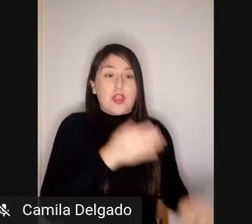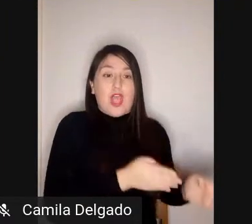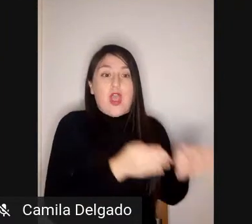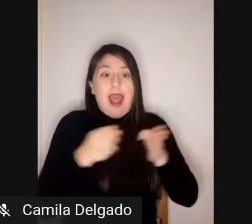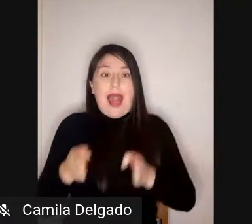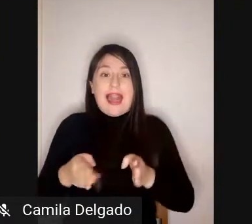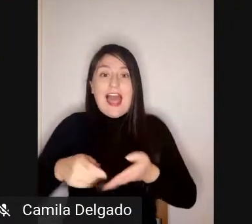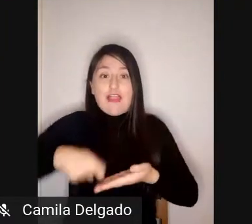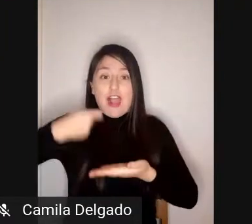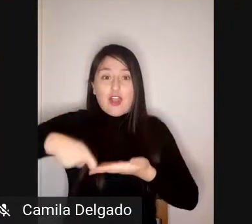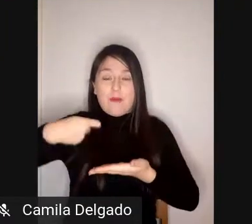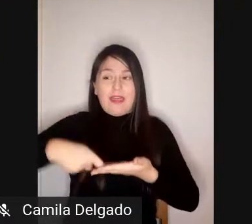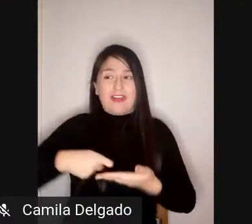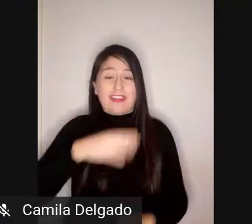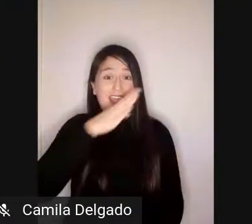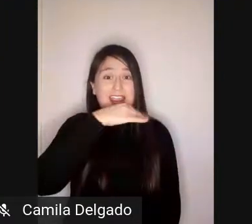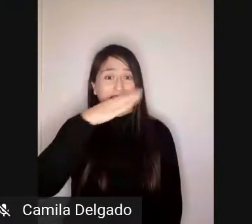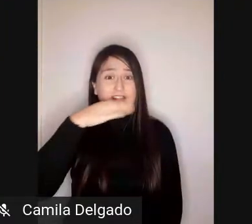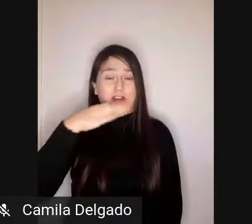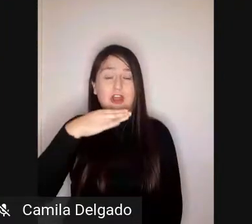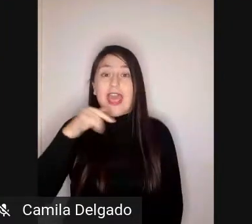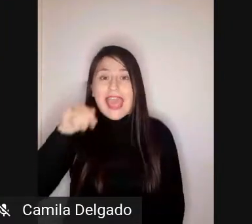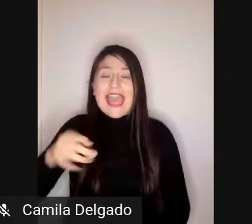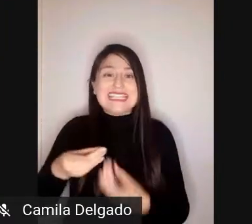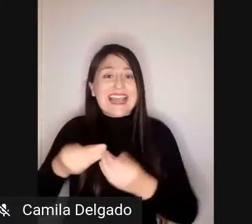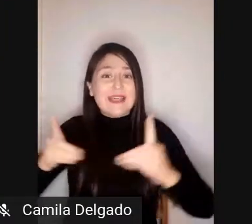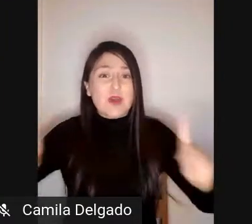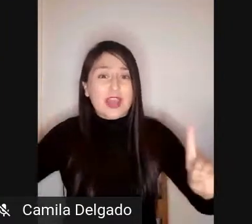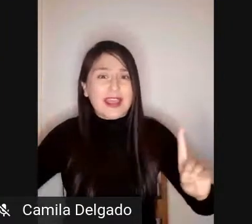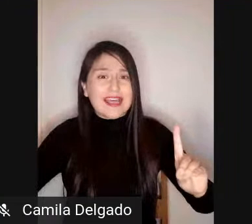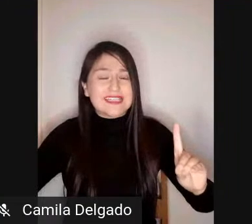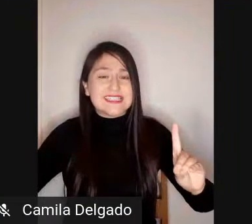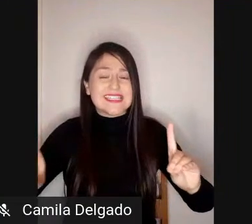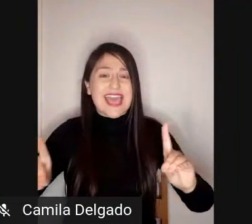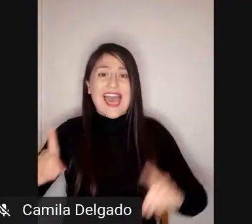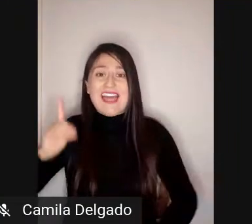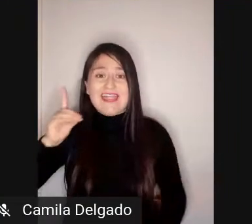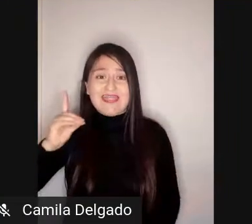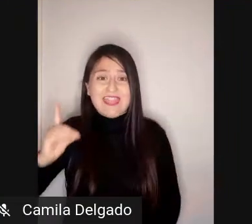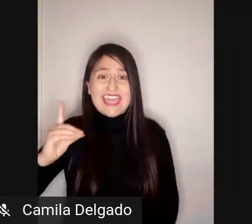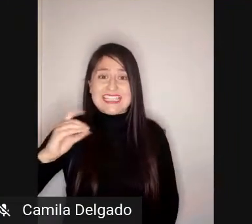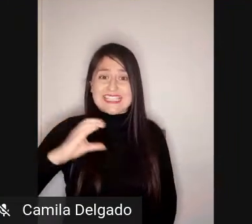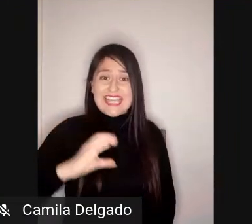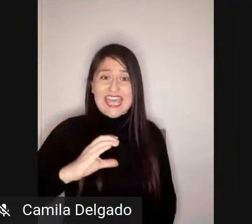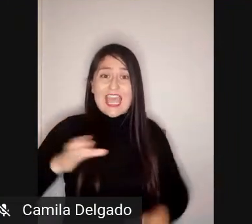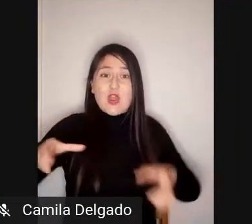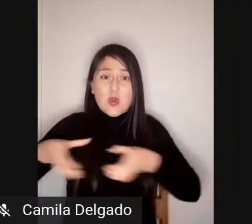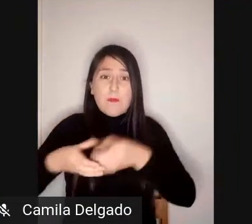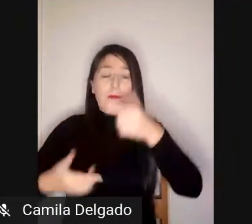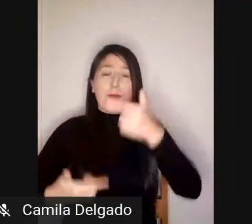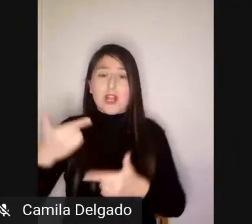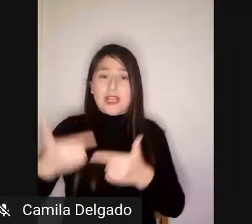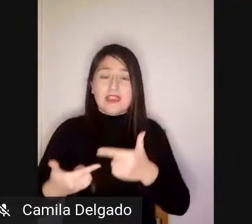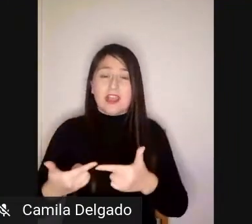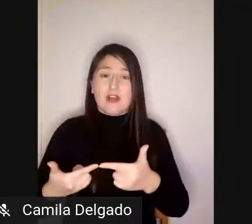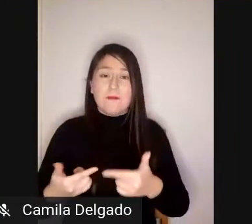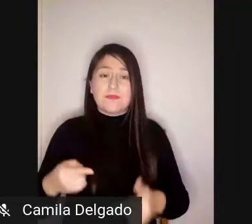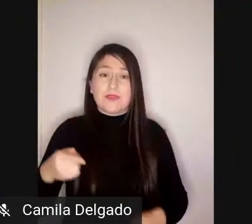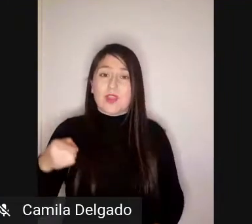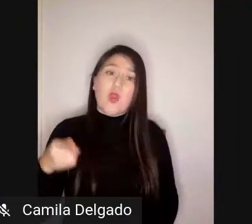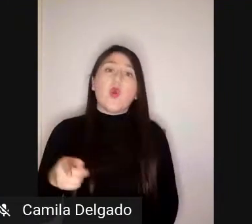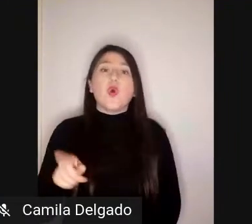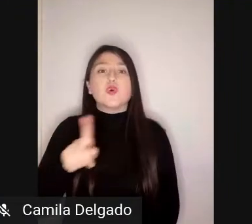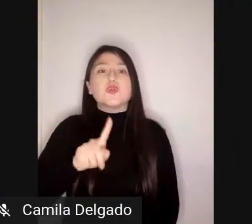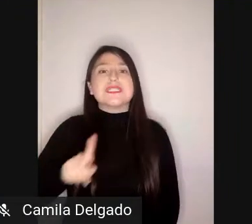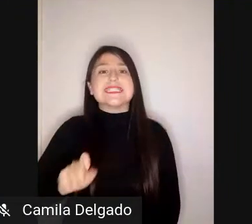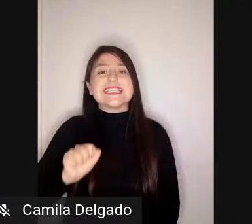miserables. Eso hizo la democracia cristiana. ¡Qué vergüenza esa gente! Un Zaldívar que todavía reina. Por